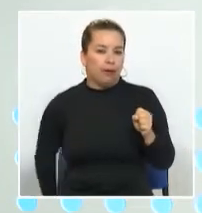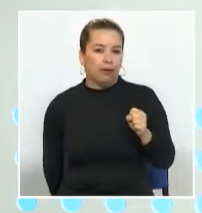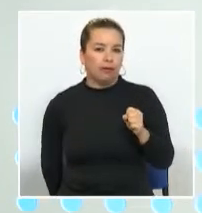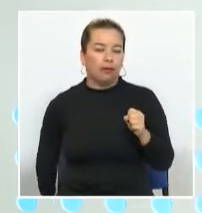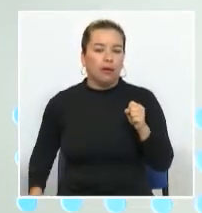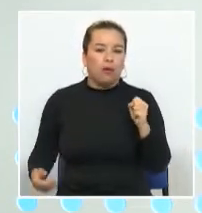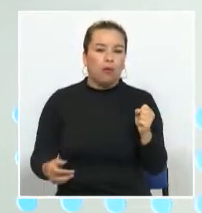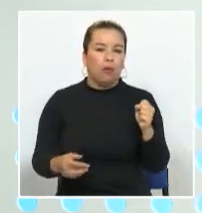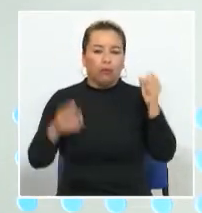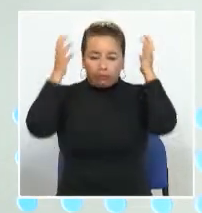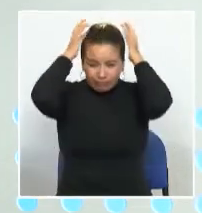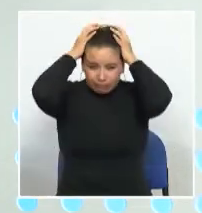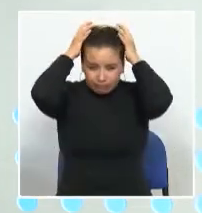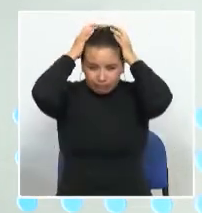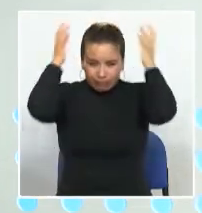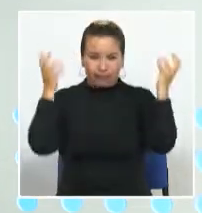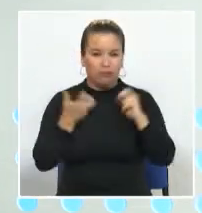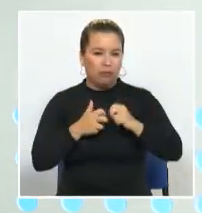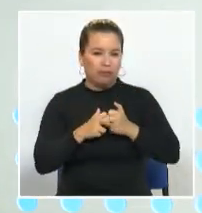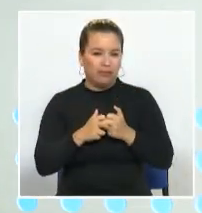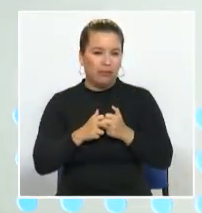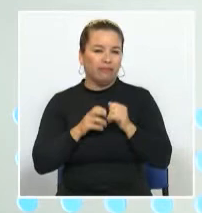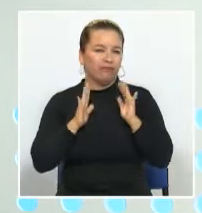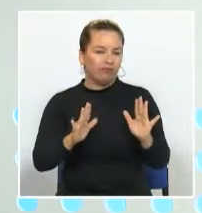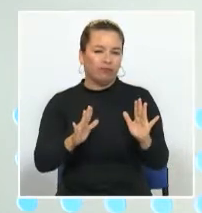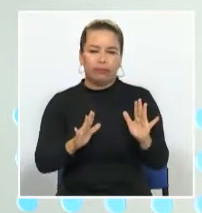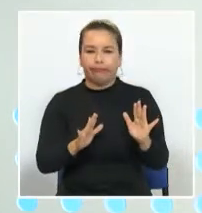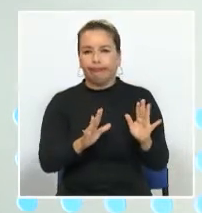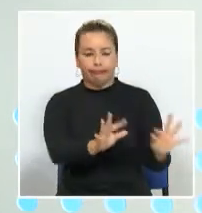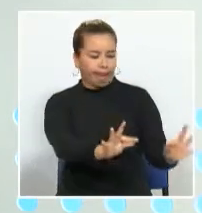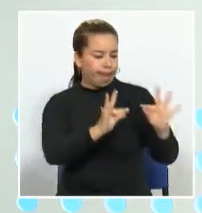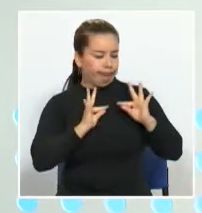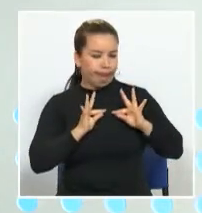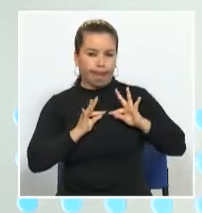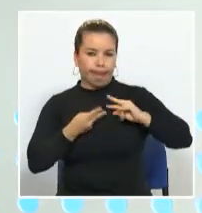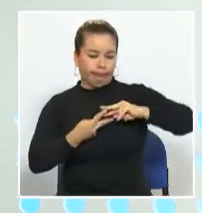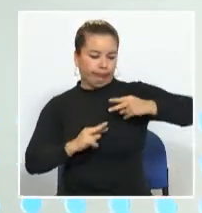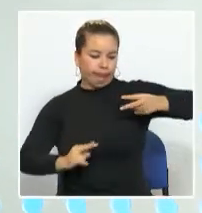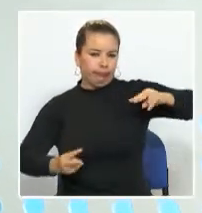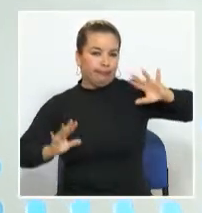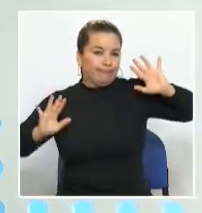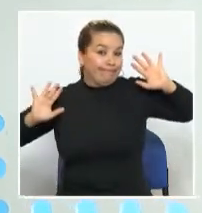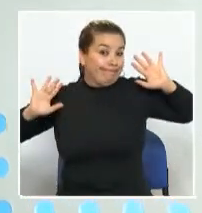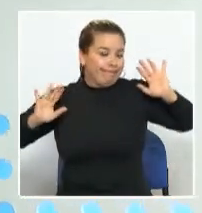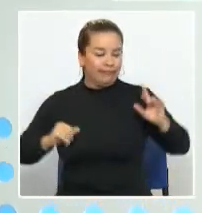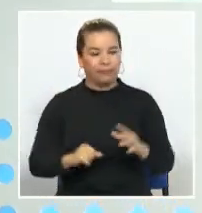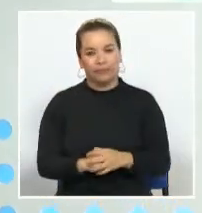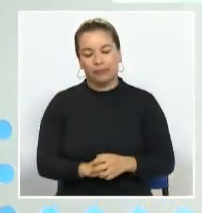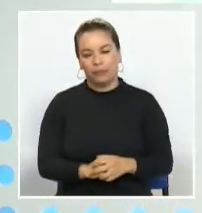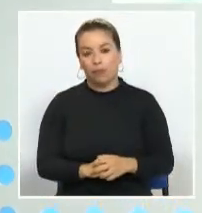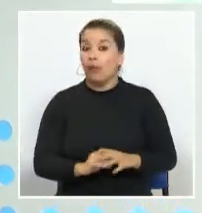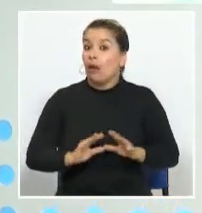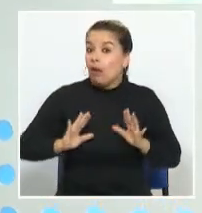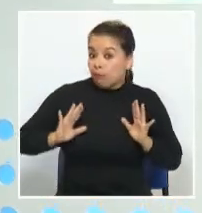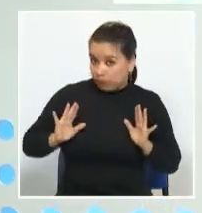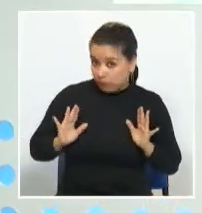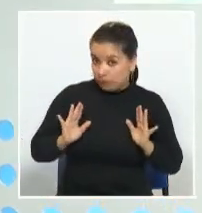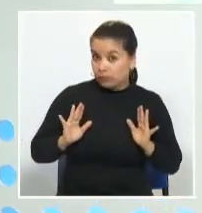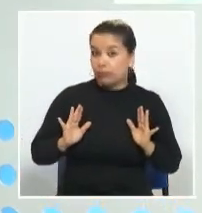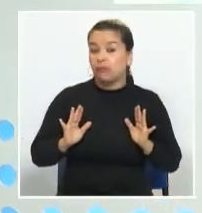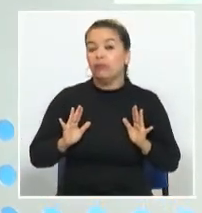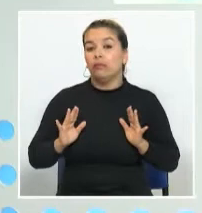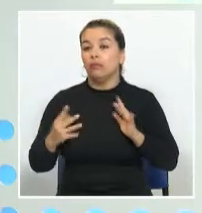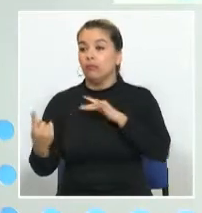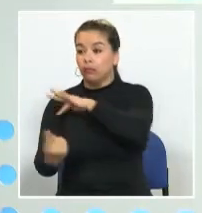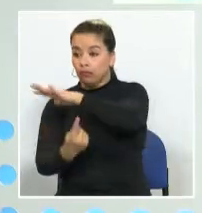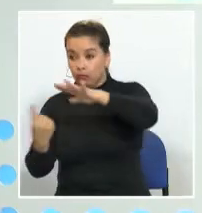enfermedad cardiovascular. Eso lo traigo genéticamente en mi información celular. Pero los que son modificables, como vamos a